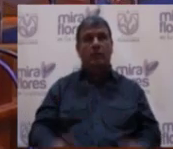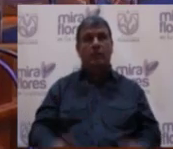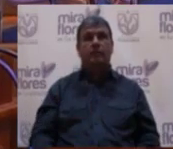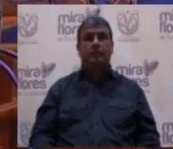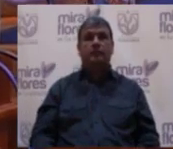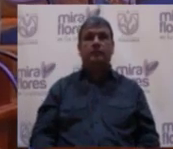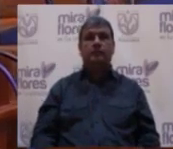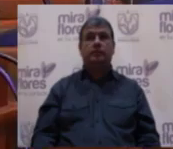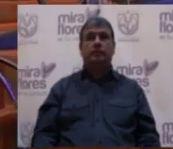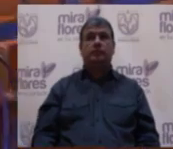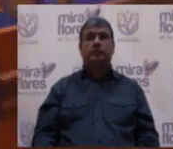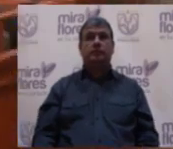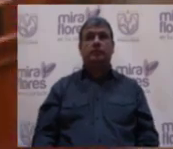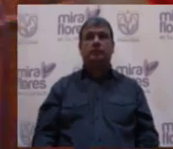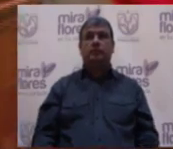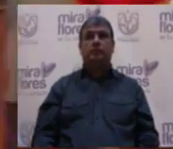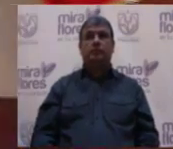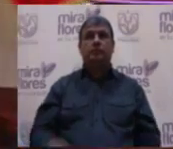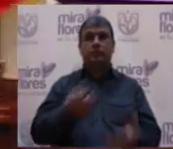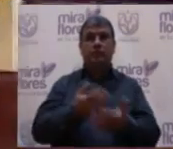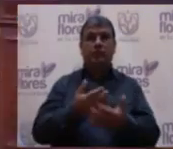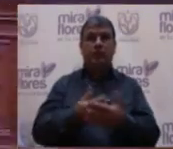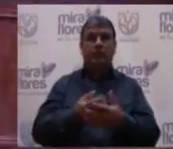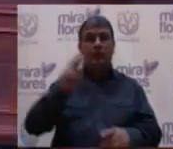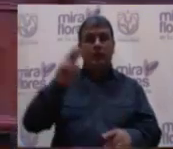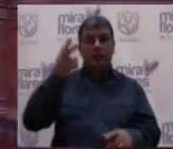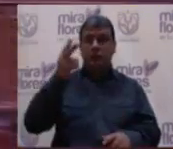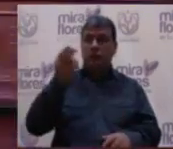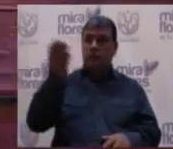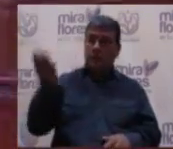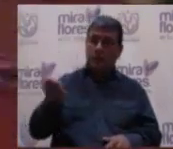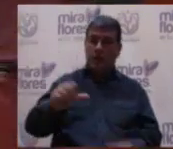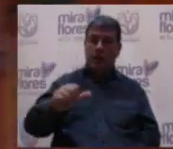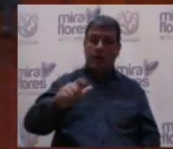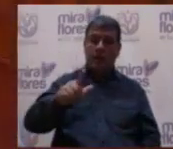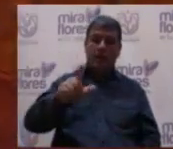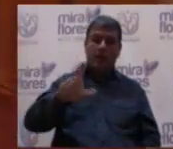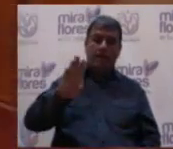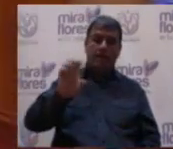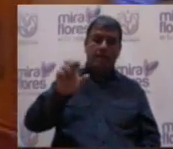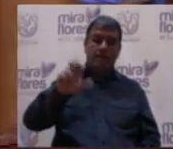aprende. Muy bien, en segunda intervención, señor Albertis.